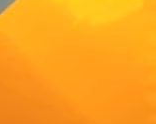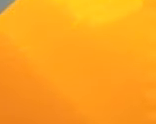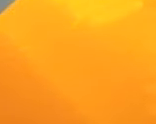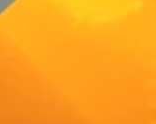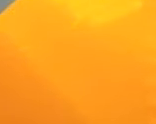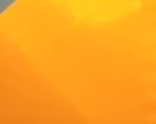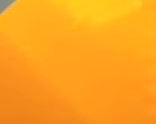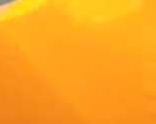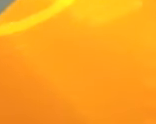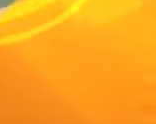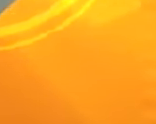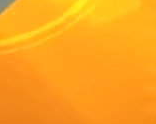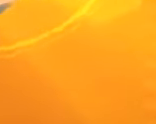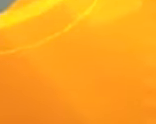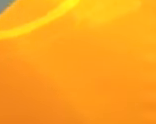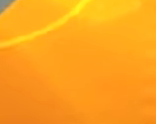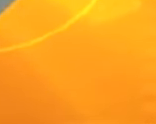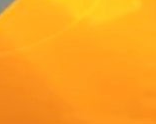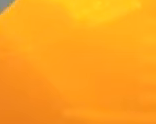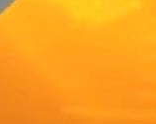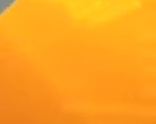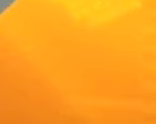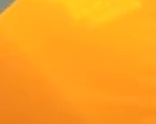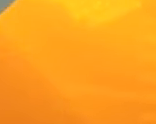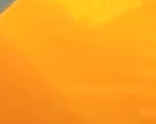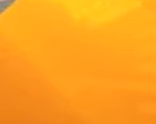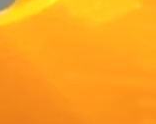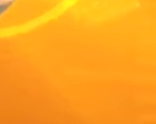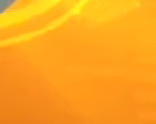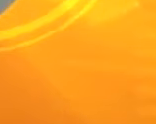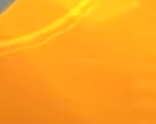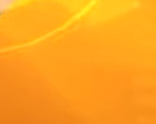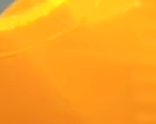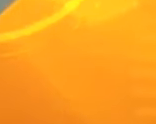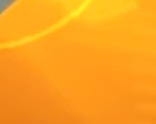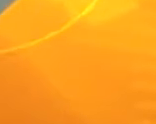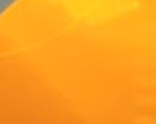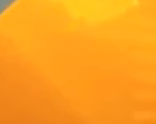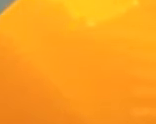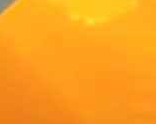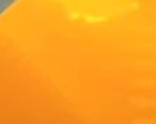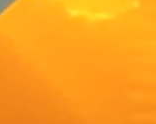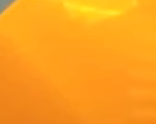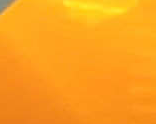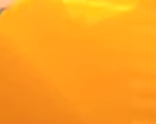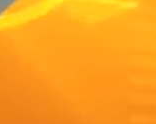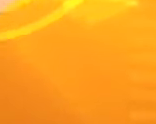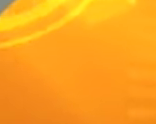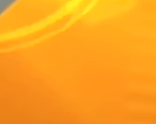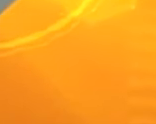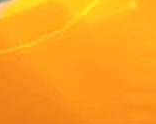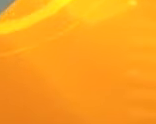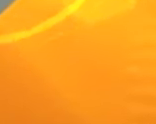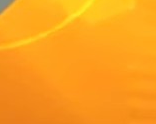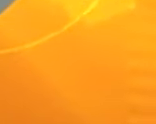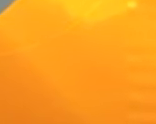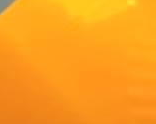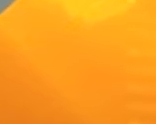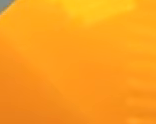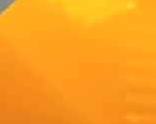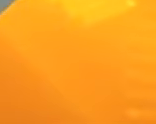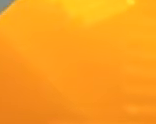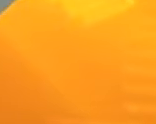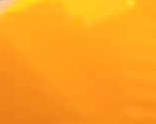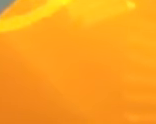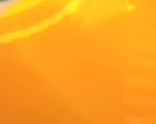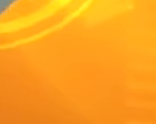derechos, como si estuviera en la Edad Media, y hemos coordinado con la autoridad del Estado de